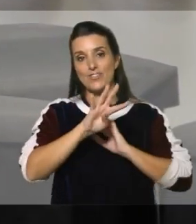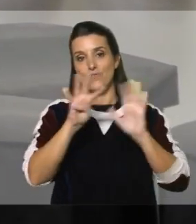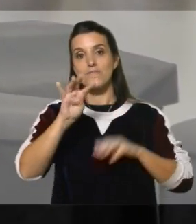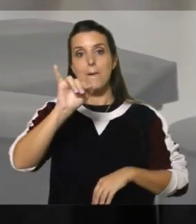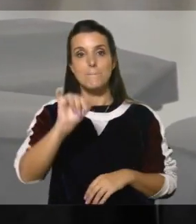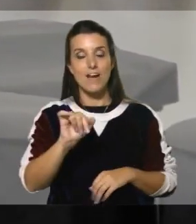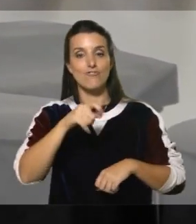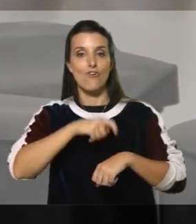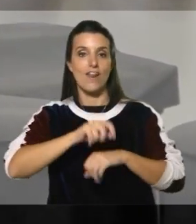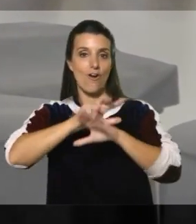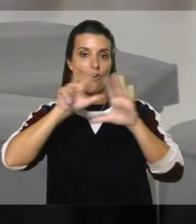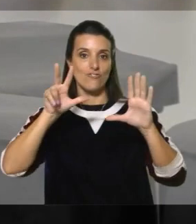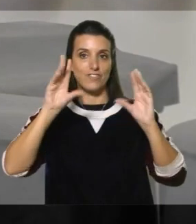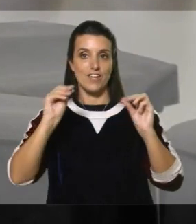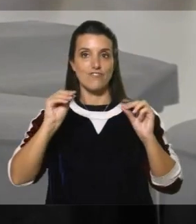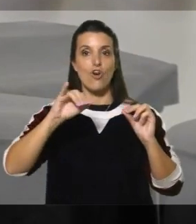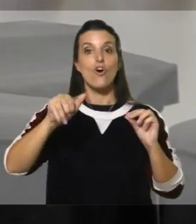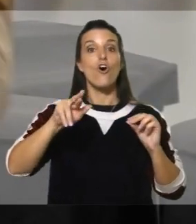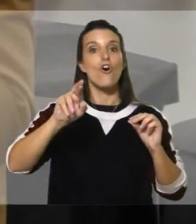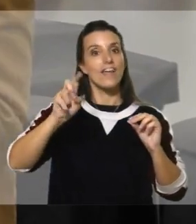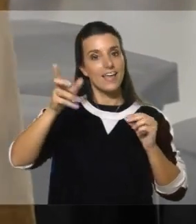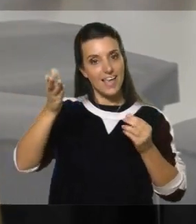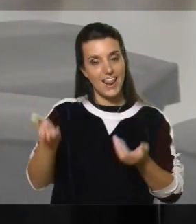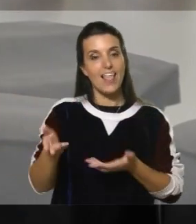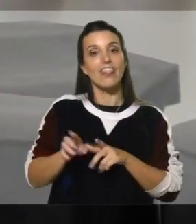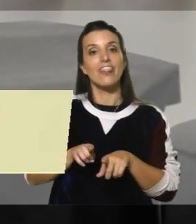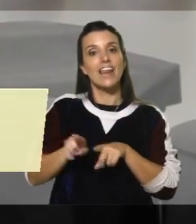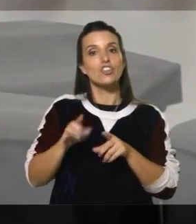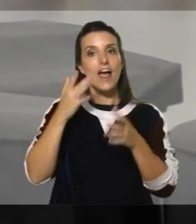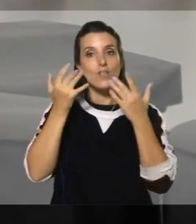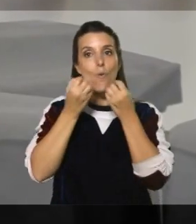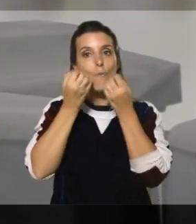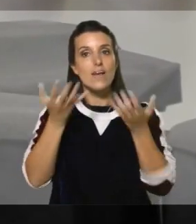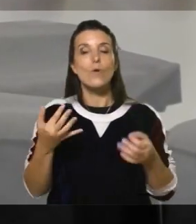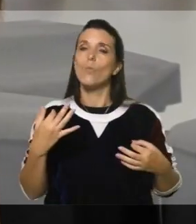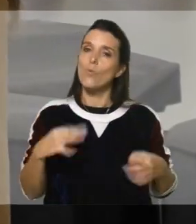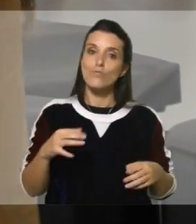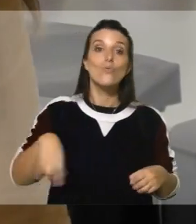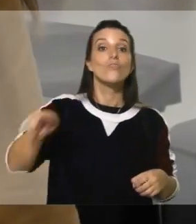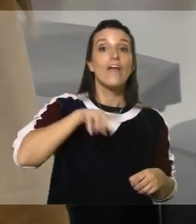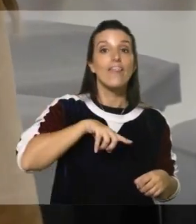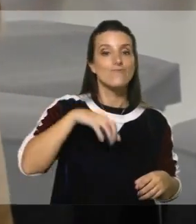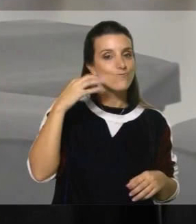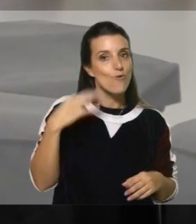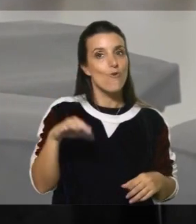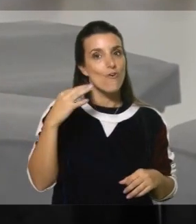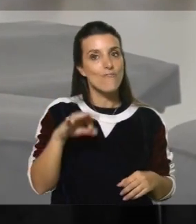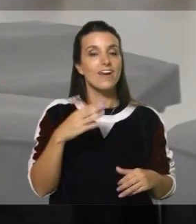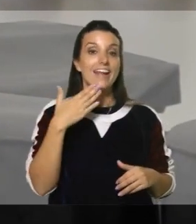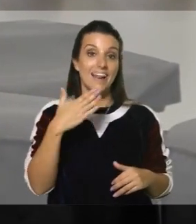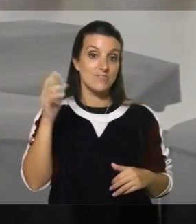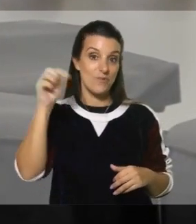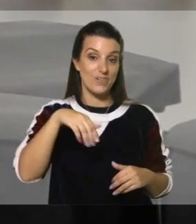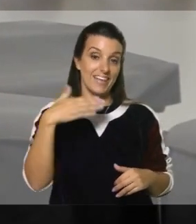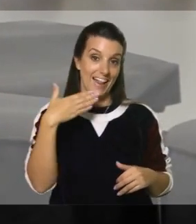mayo a las 20 horas Jorge camiroaga es el director artístico cómo le va muy bien y ustedes muy bien muy bien gracias por